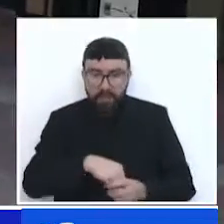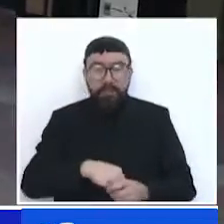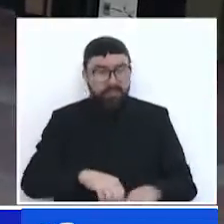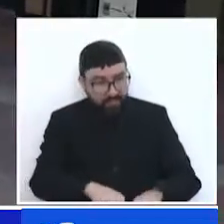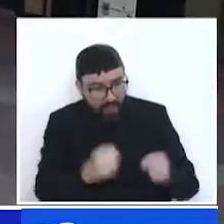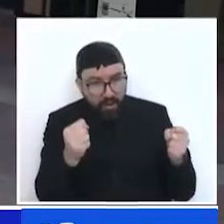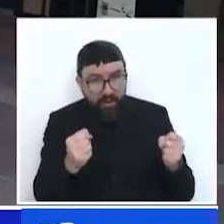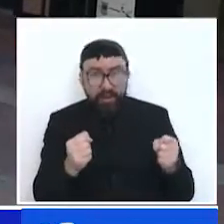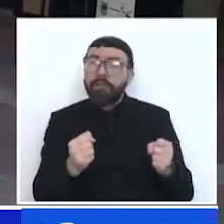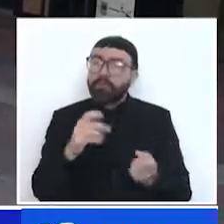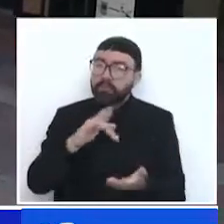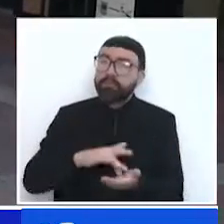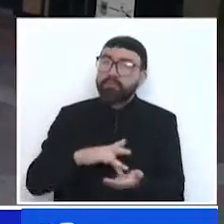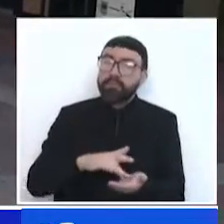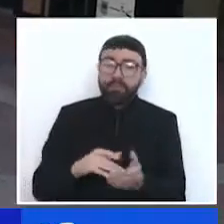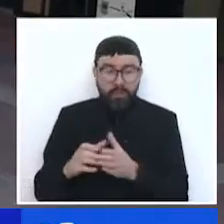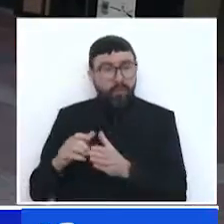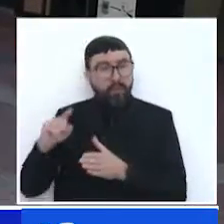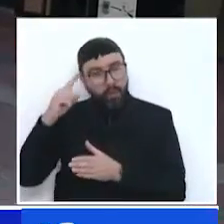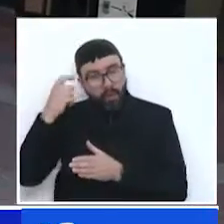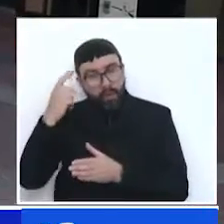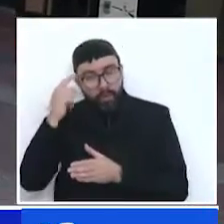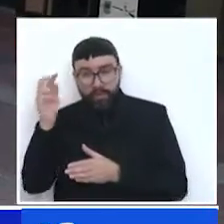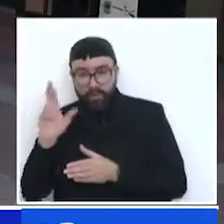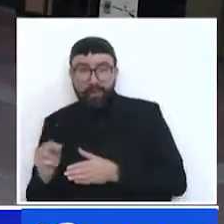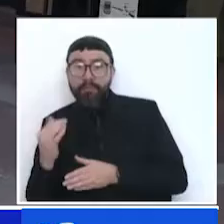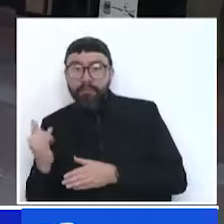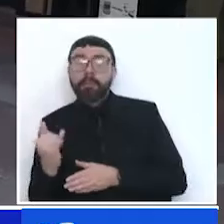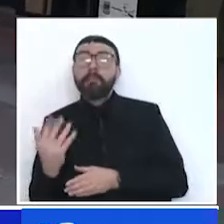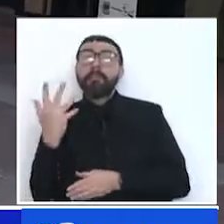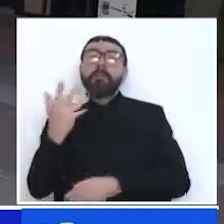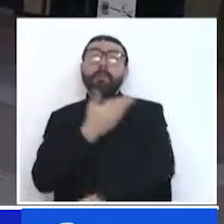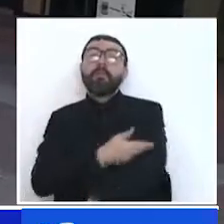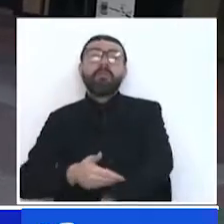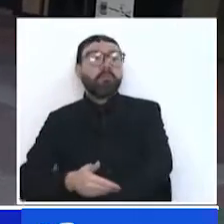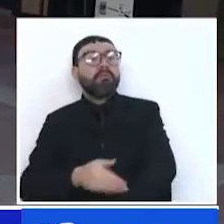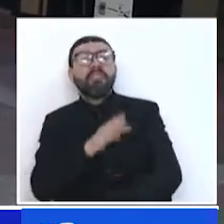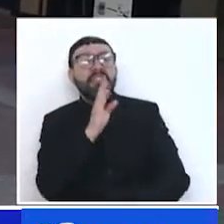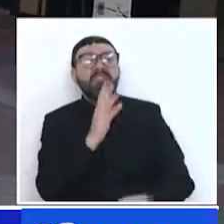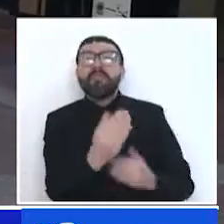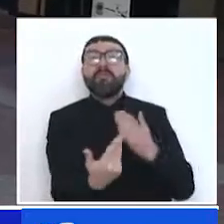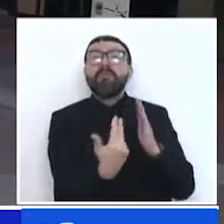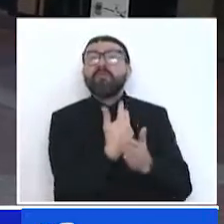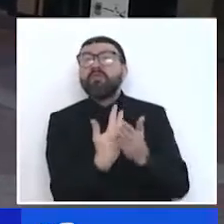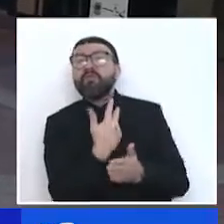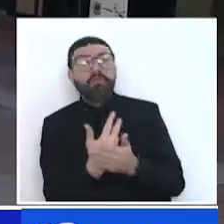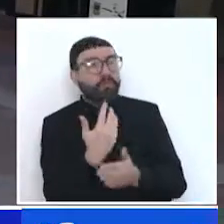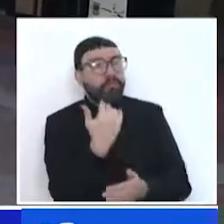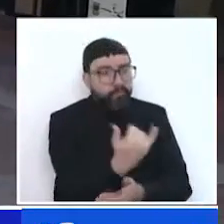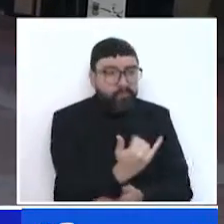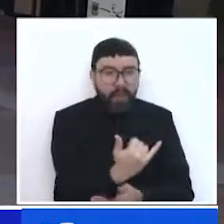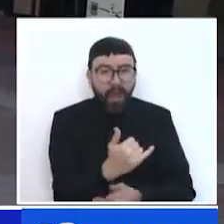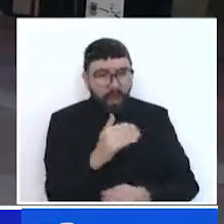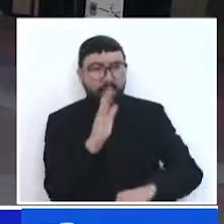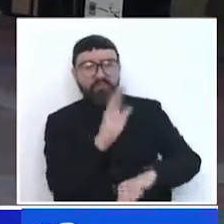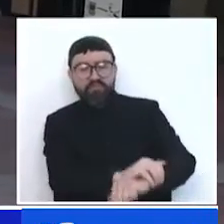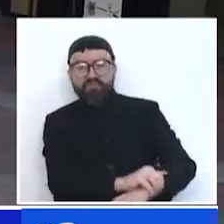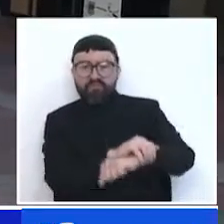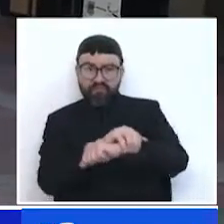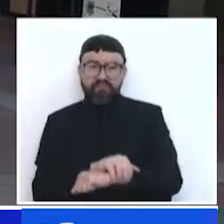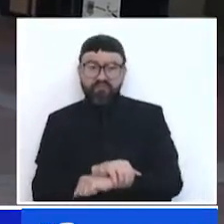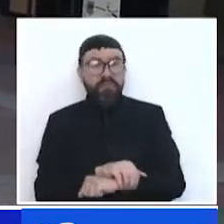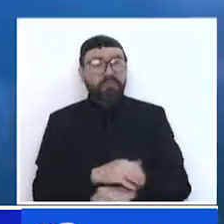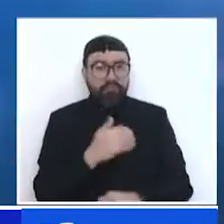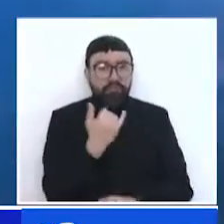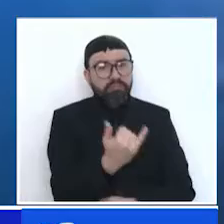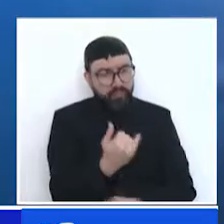Ofrecemos desde la gobernación de Risaralda una recompensa de 5 millones de pesos para que nos dé información que permita la captura y puesta en buen recaudo